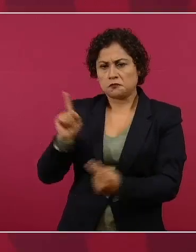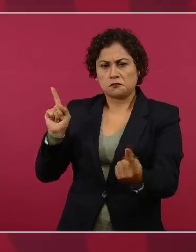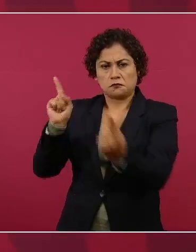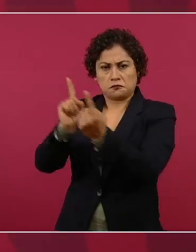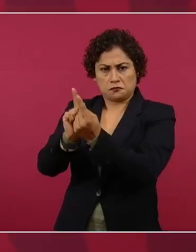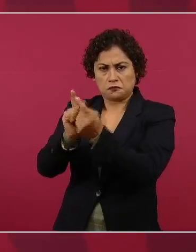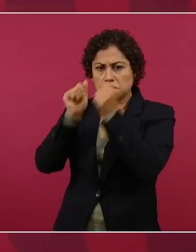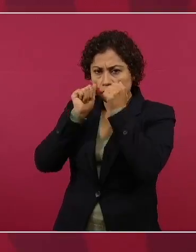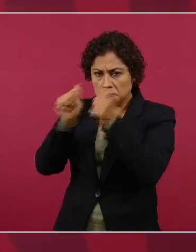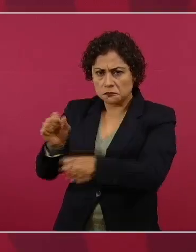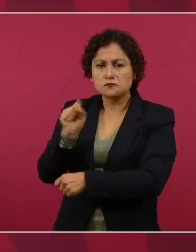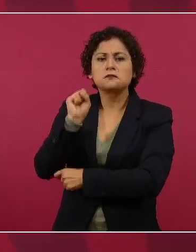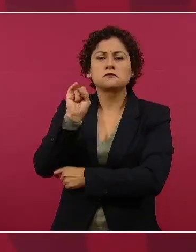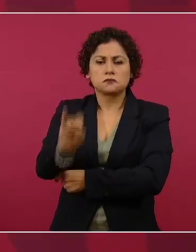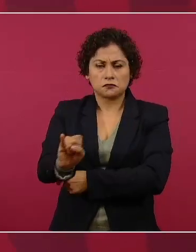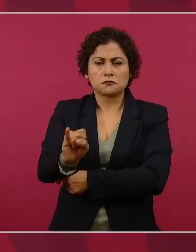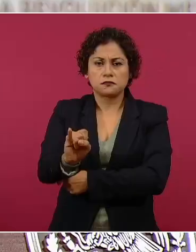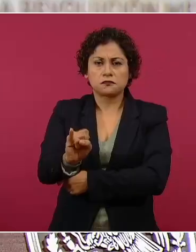va